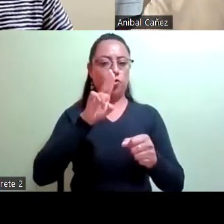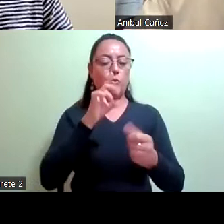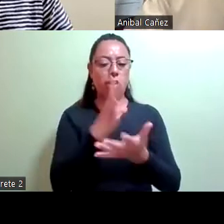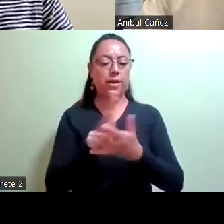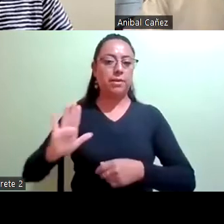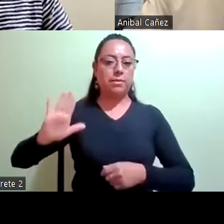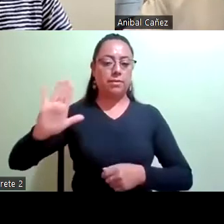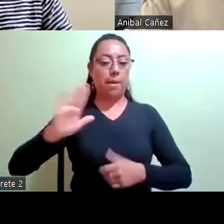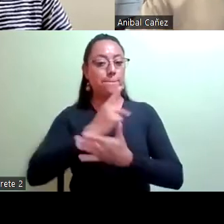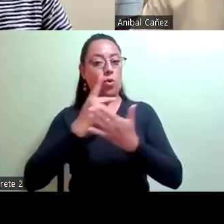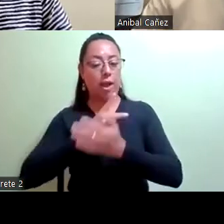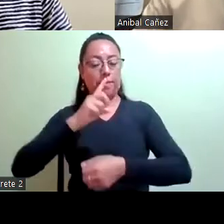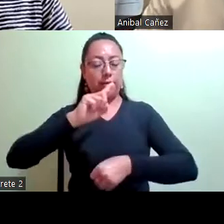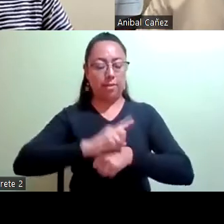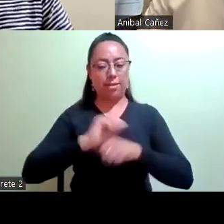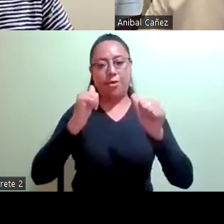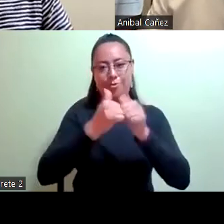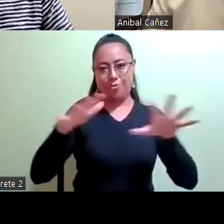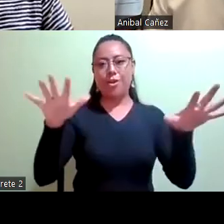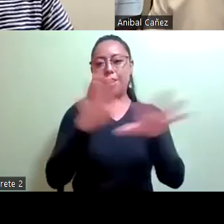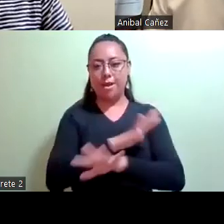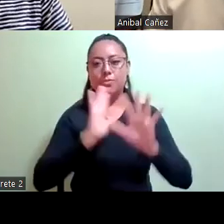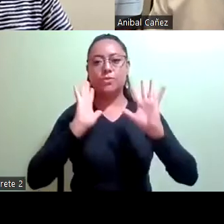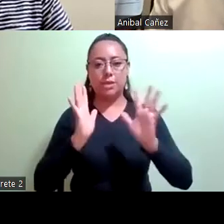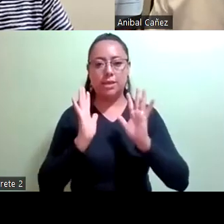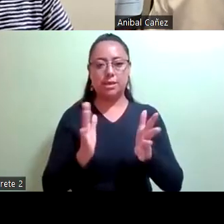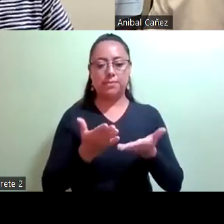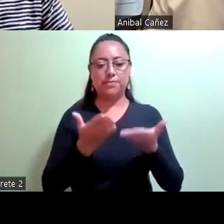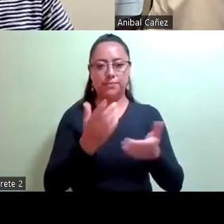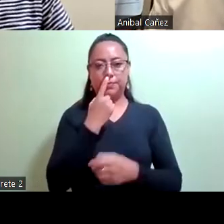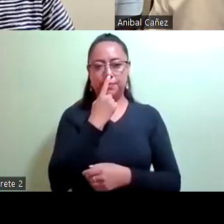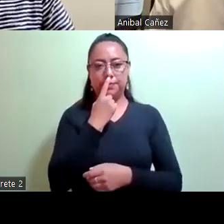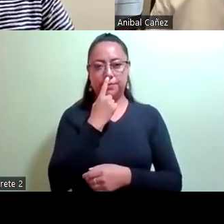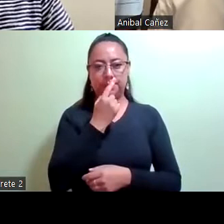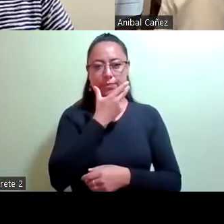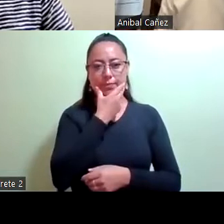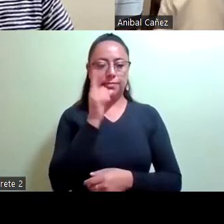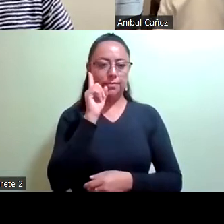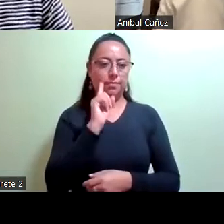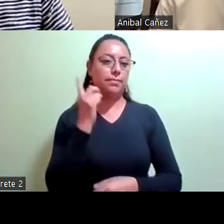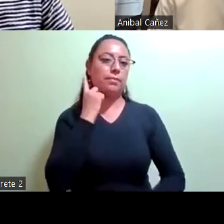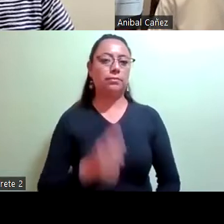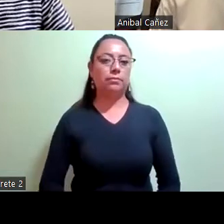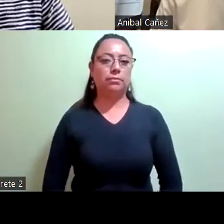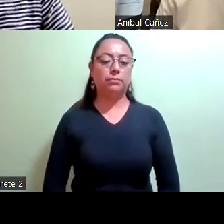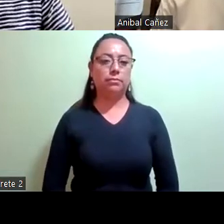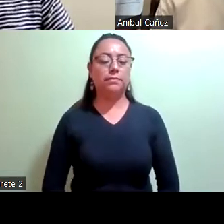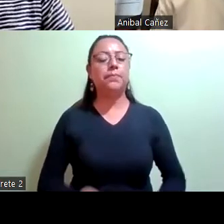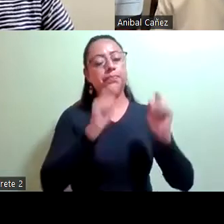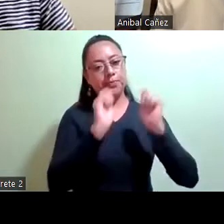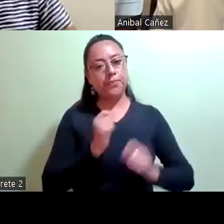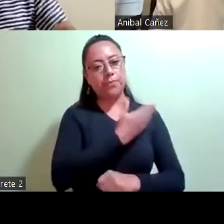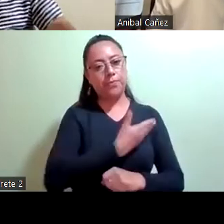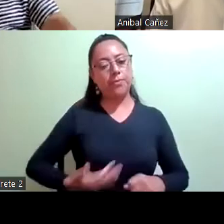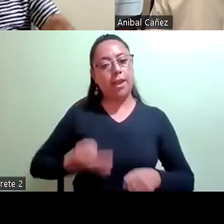las modificaciones que ya han sido puestas a consideración de las y los diputados. Por instrucciones de la presidencia